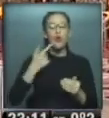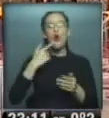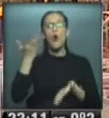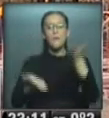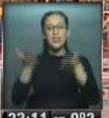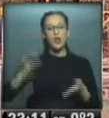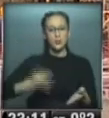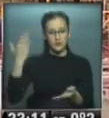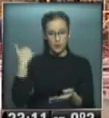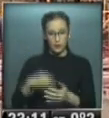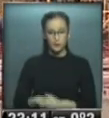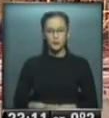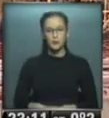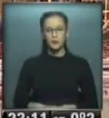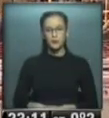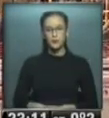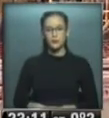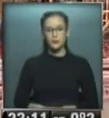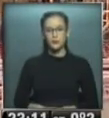Nacional de Estadística y Censos.